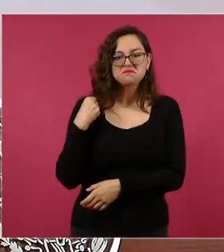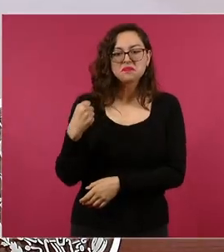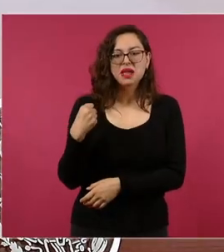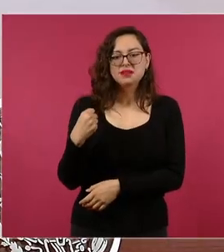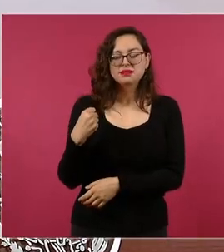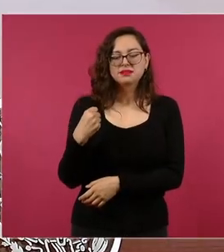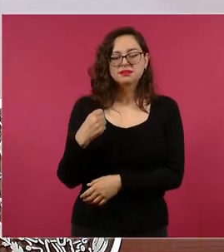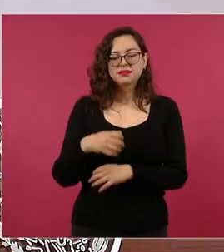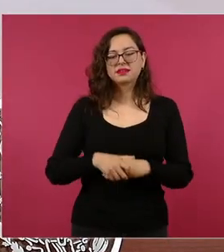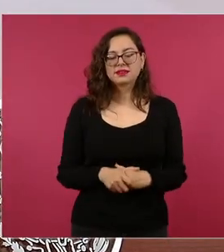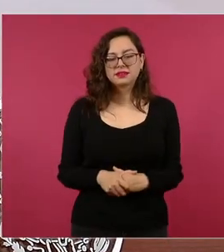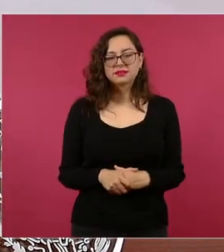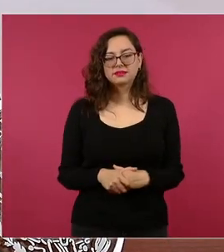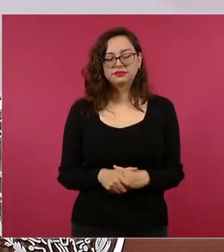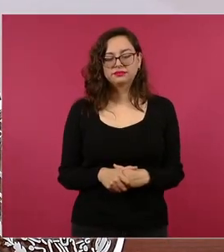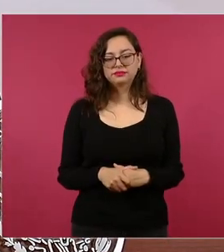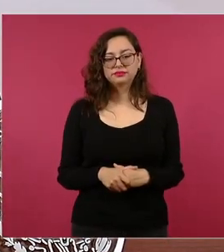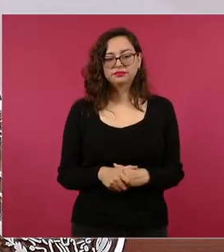Y